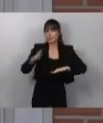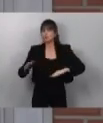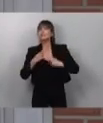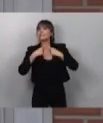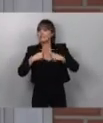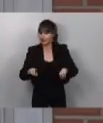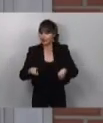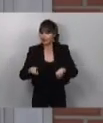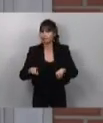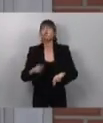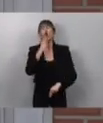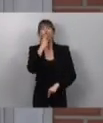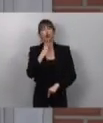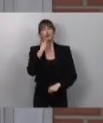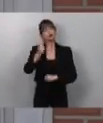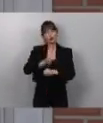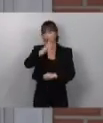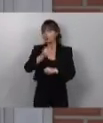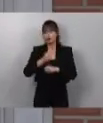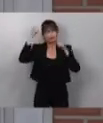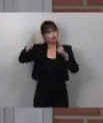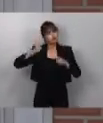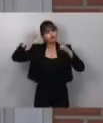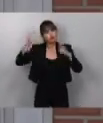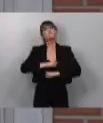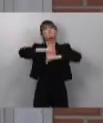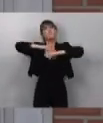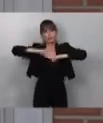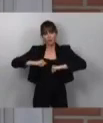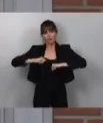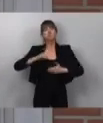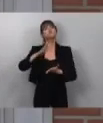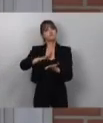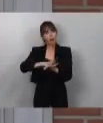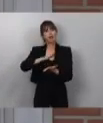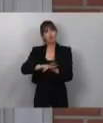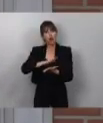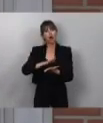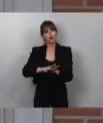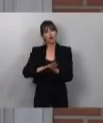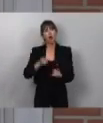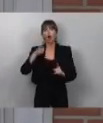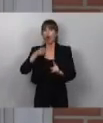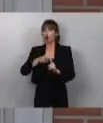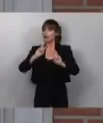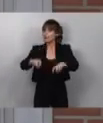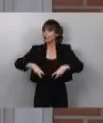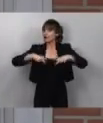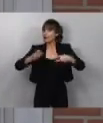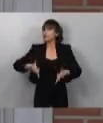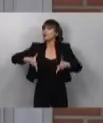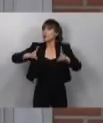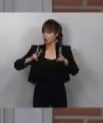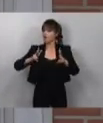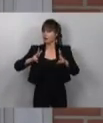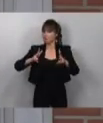efectivamente seguía apoyando el estado de Palestina es decir que que no ha dejado no ha desconectado tal y como decía Y reflexionado